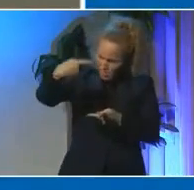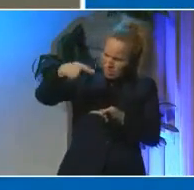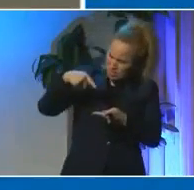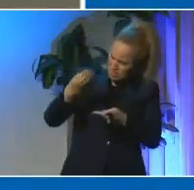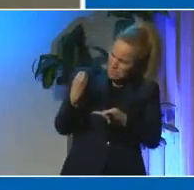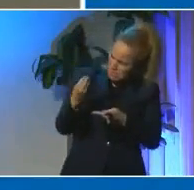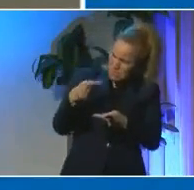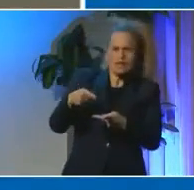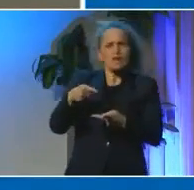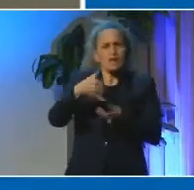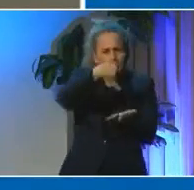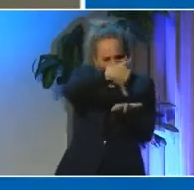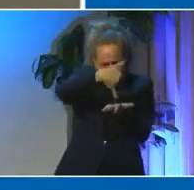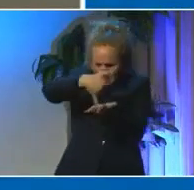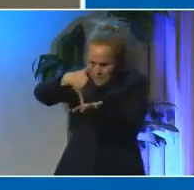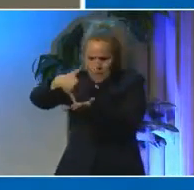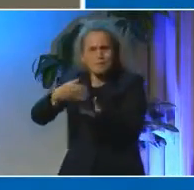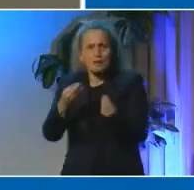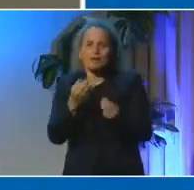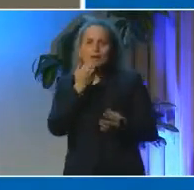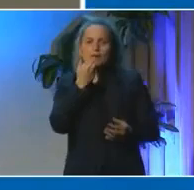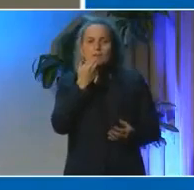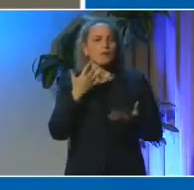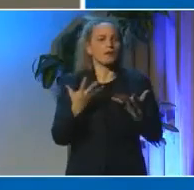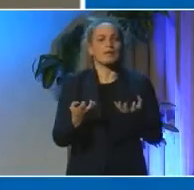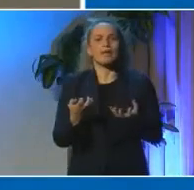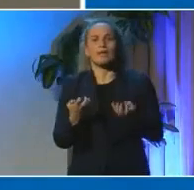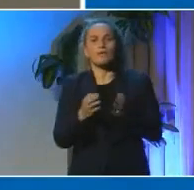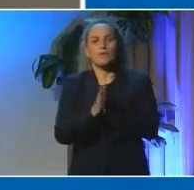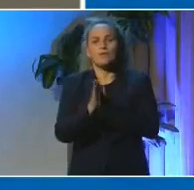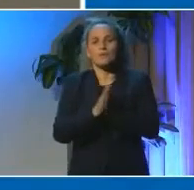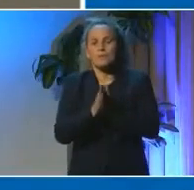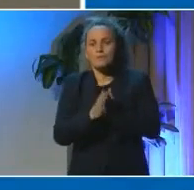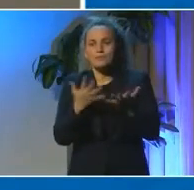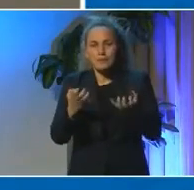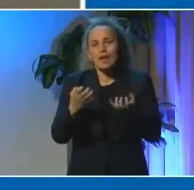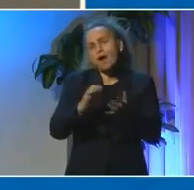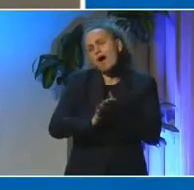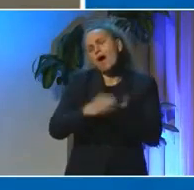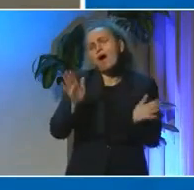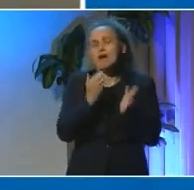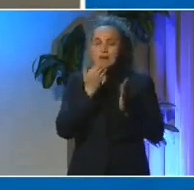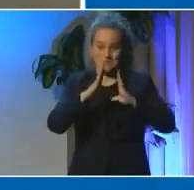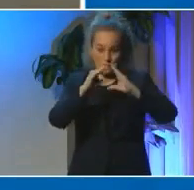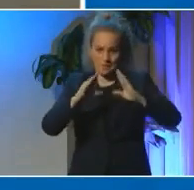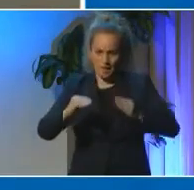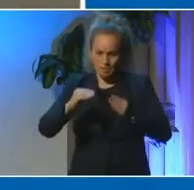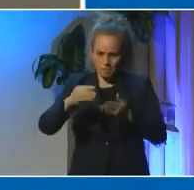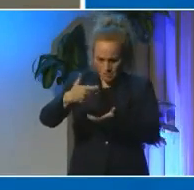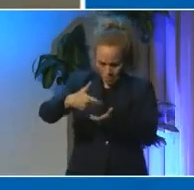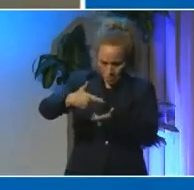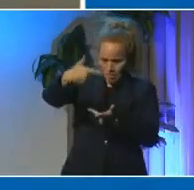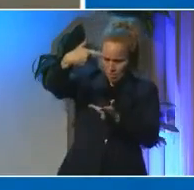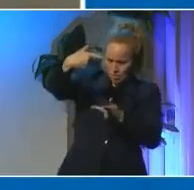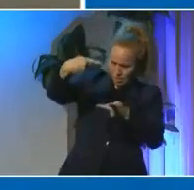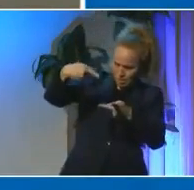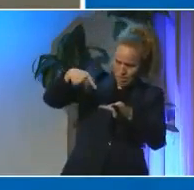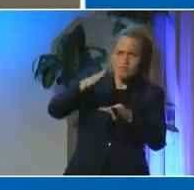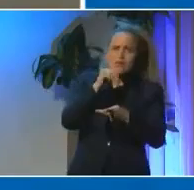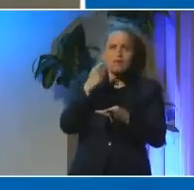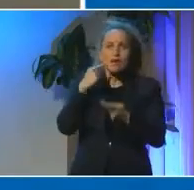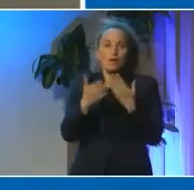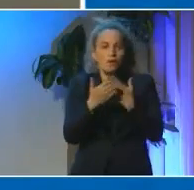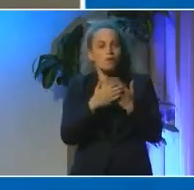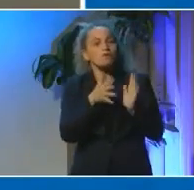caja unitaria Entonces no que es que el consumidor quiere eh el regalo de Navidad y como así que no hay caja cuéntele al